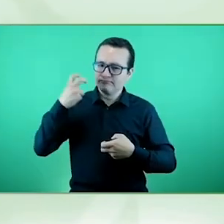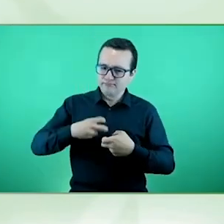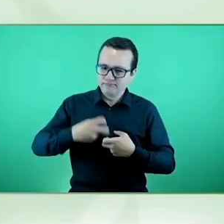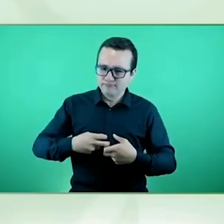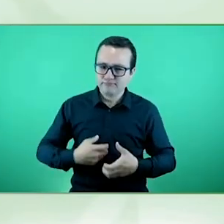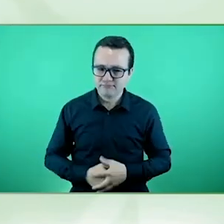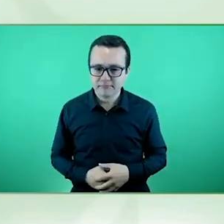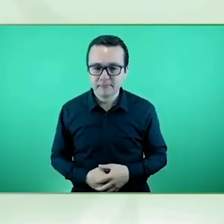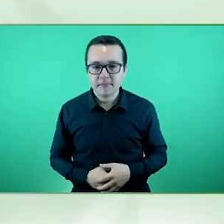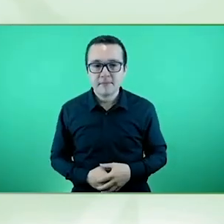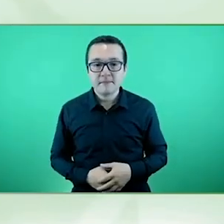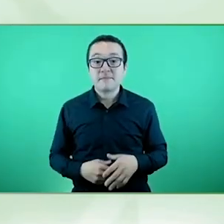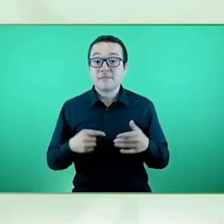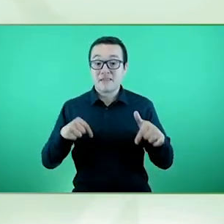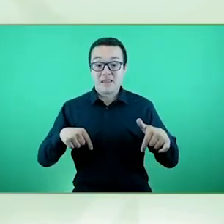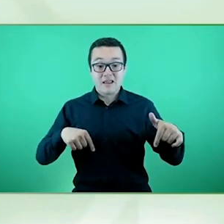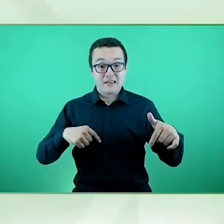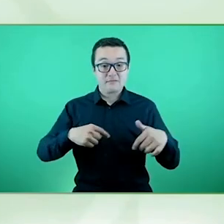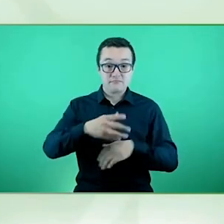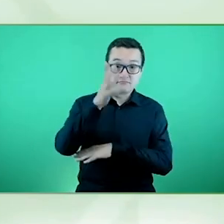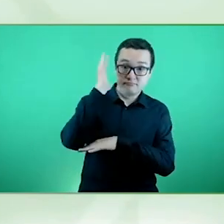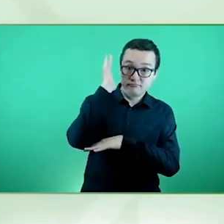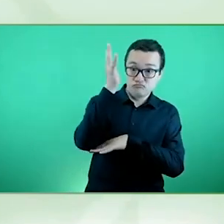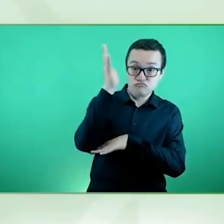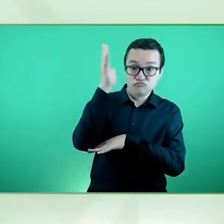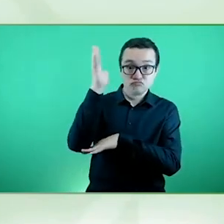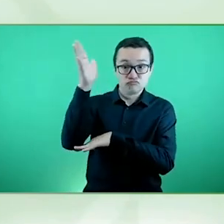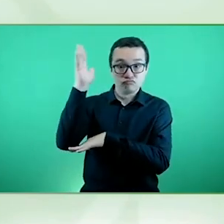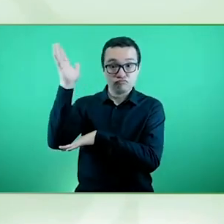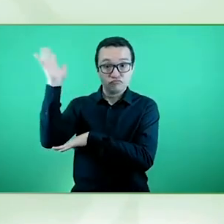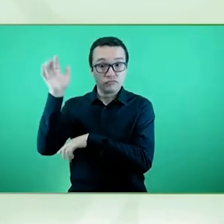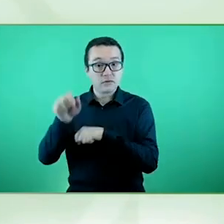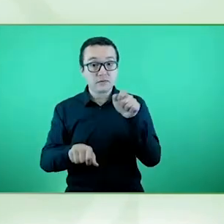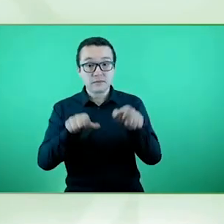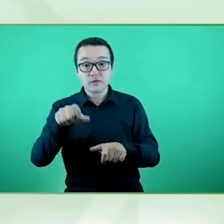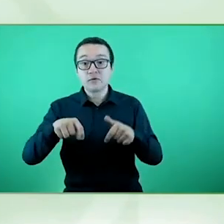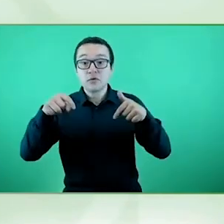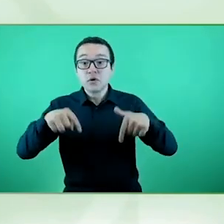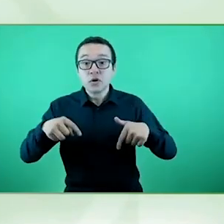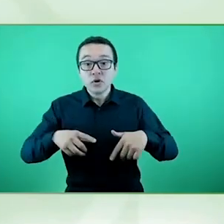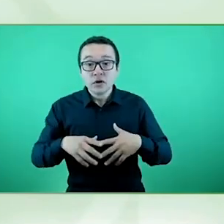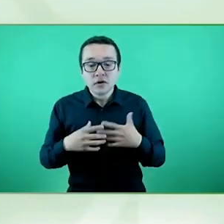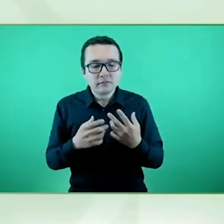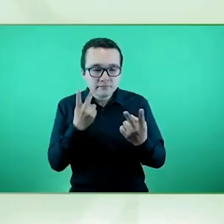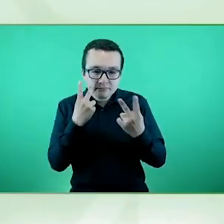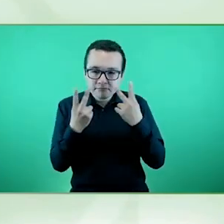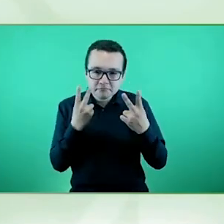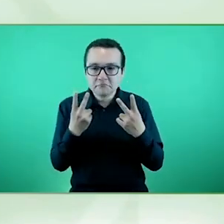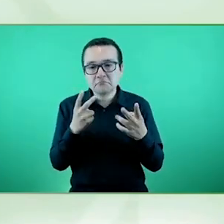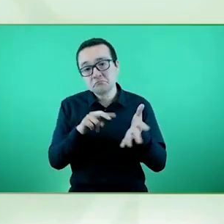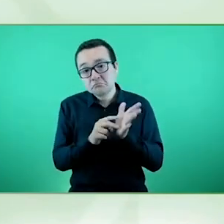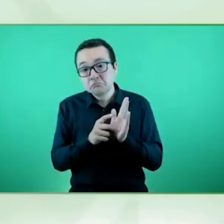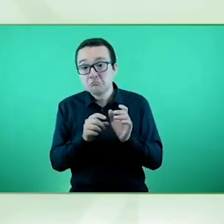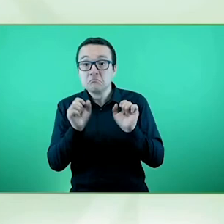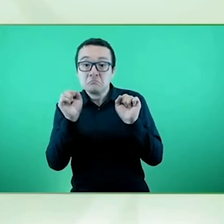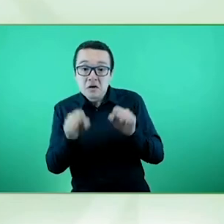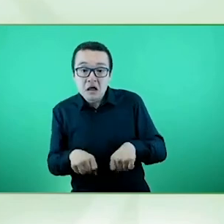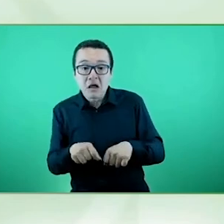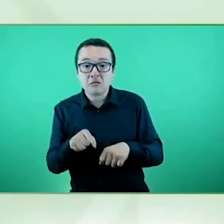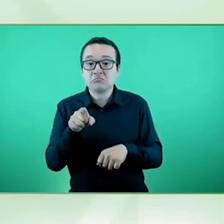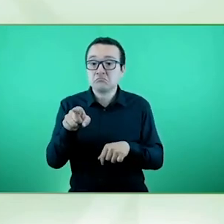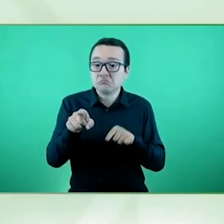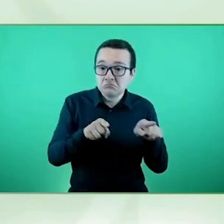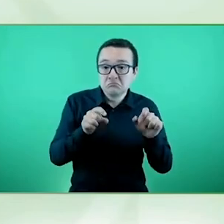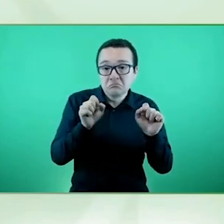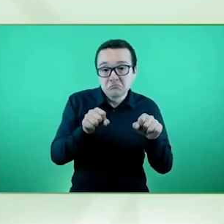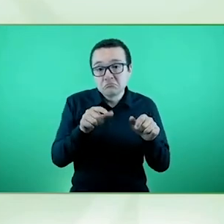las presentaciones que me acompañarán en el día de hoy distintas alternativas para lograr